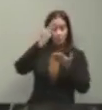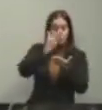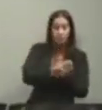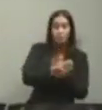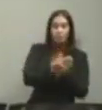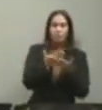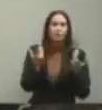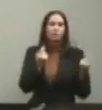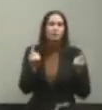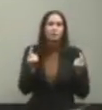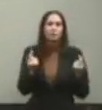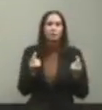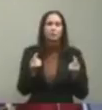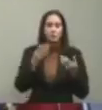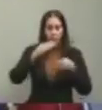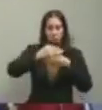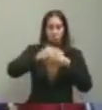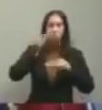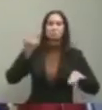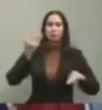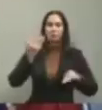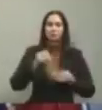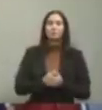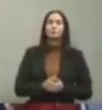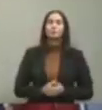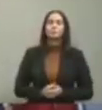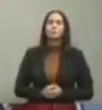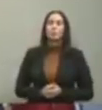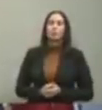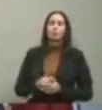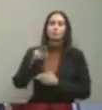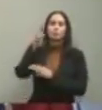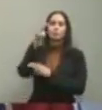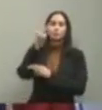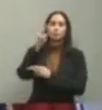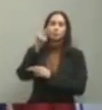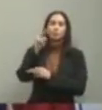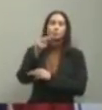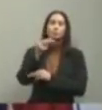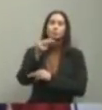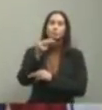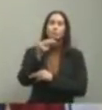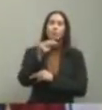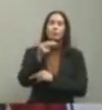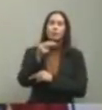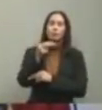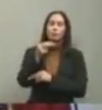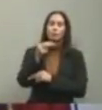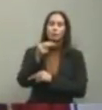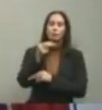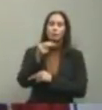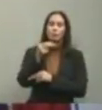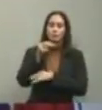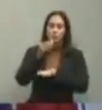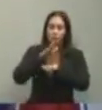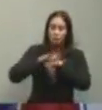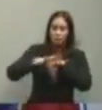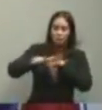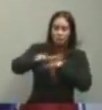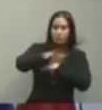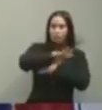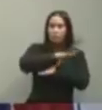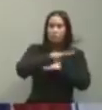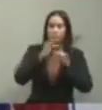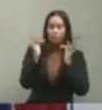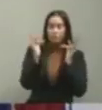normalmente está abierto donde él estaba operado se hace el el mapeo de contactos que es lo